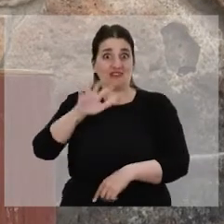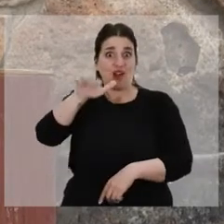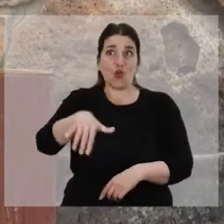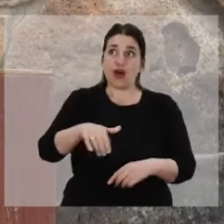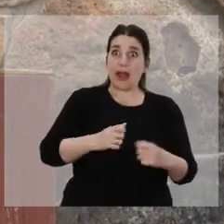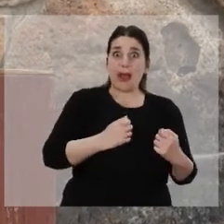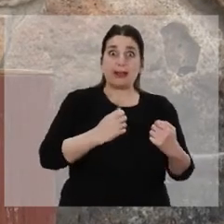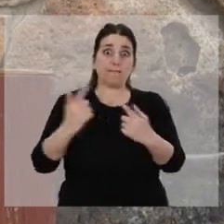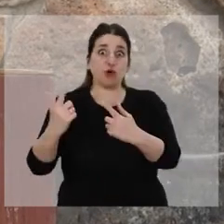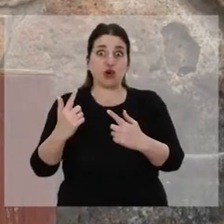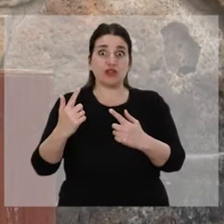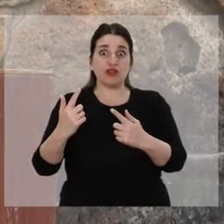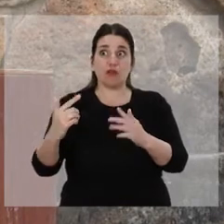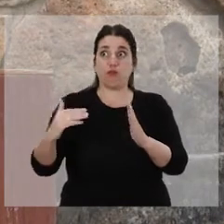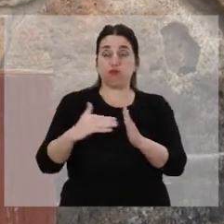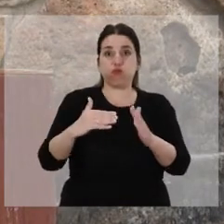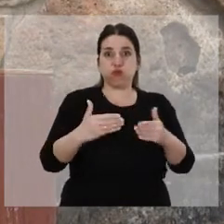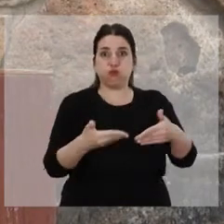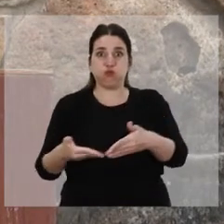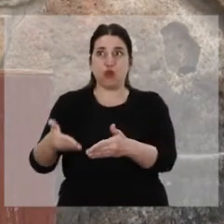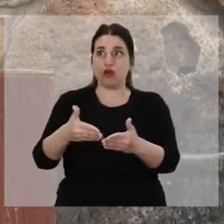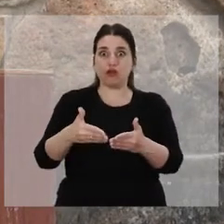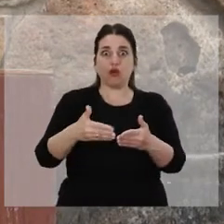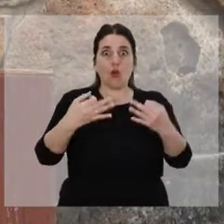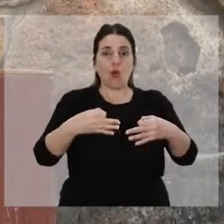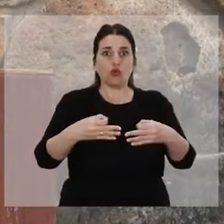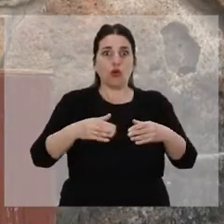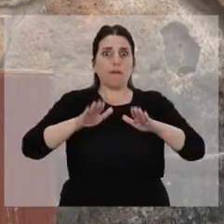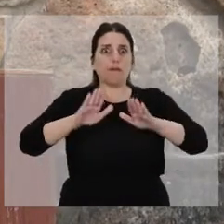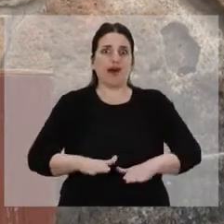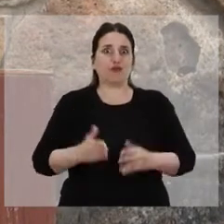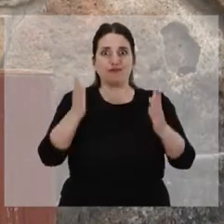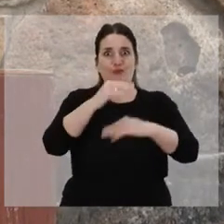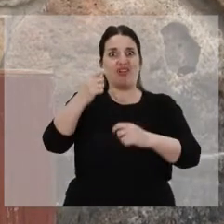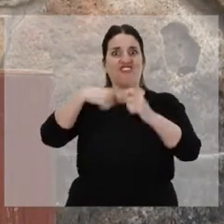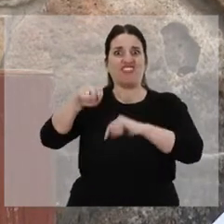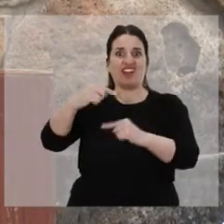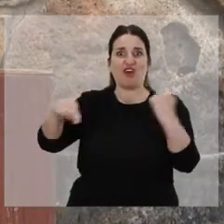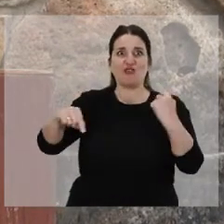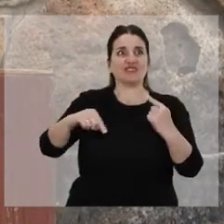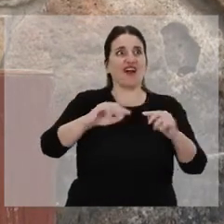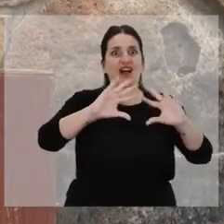al lugar donde vamos a portar y eso está parado y no se puede salir al mundo como hay que salir.